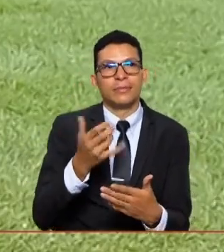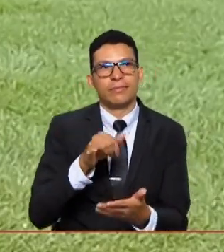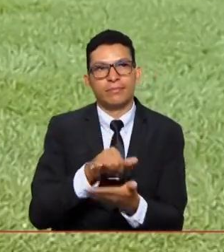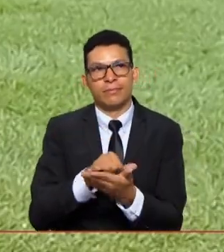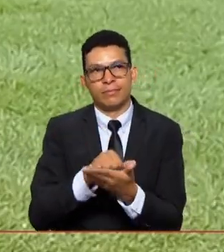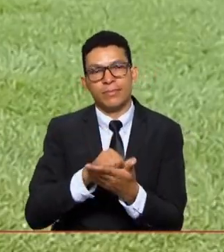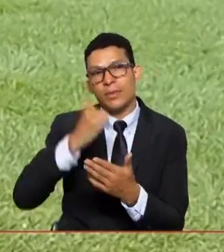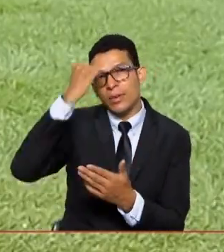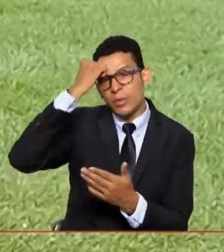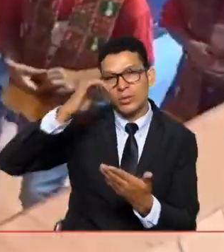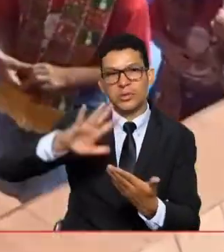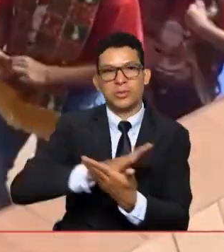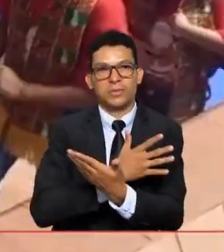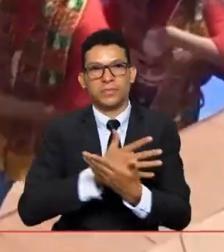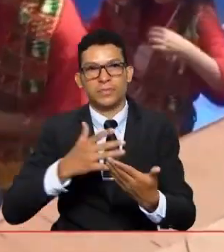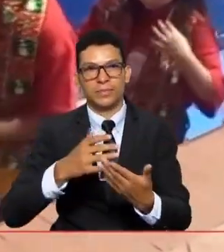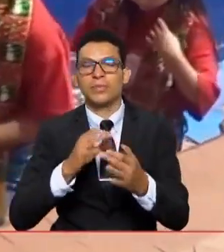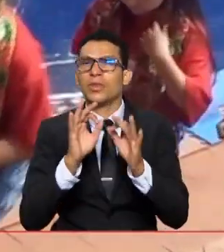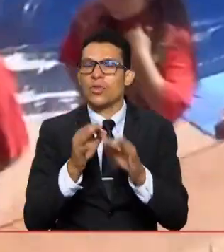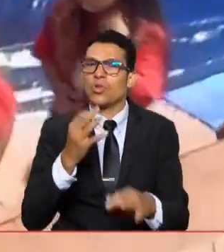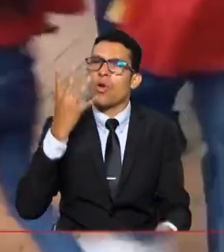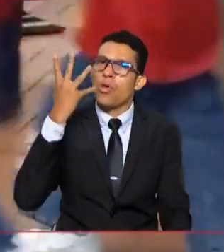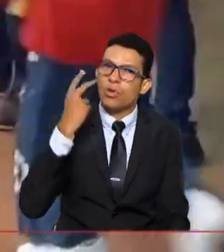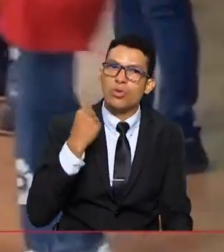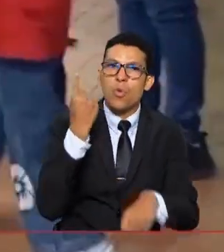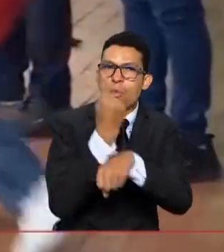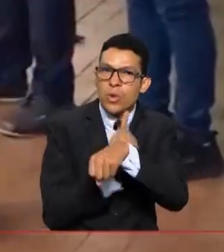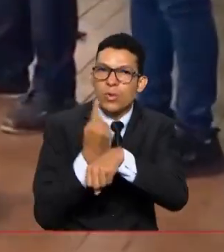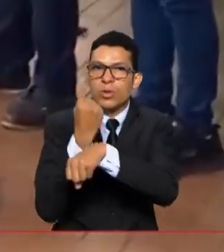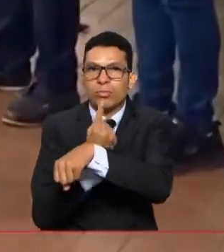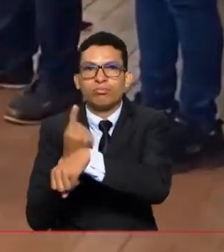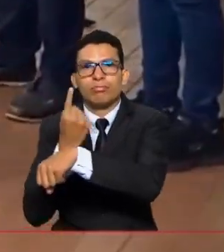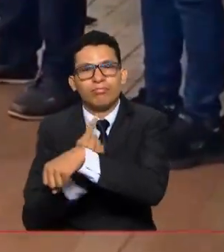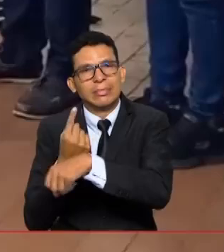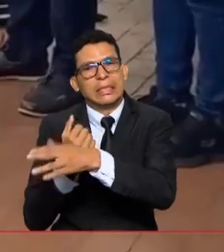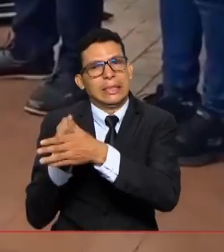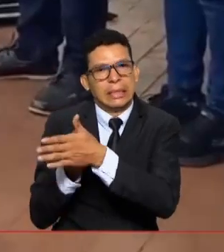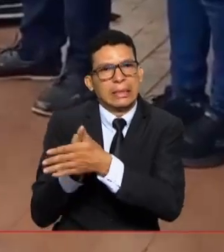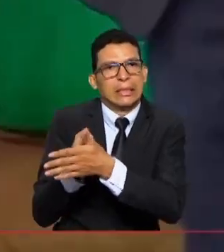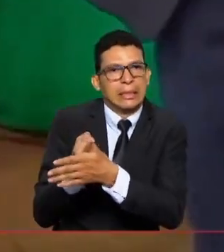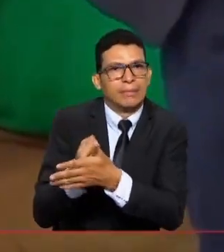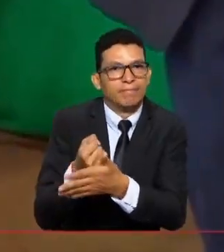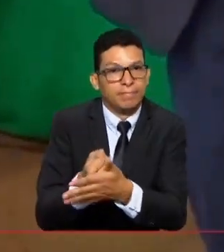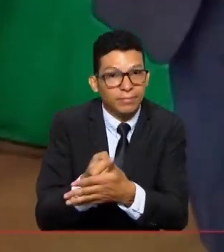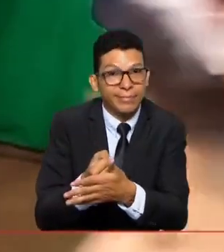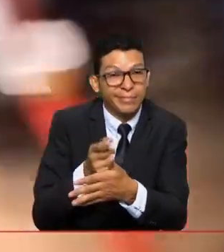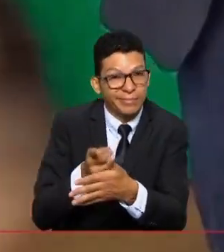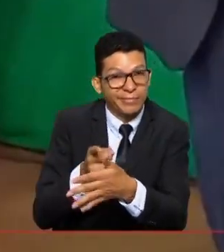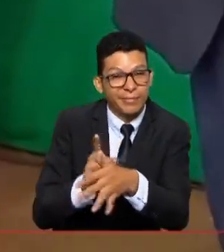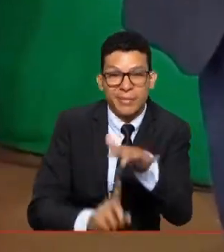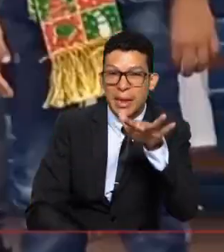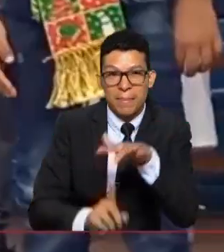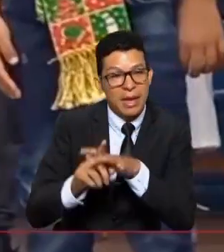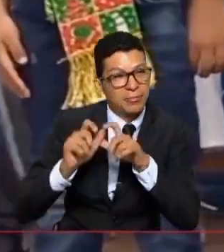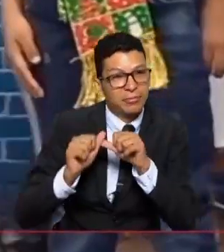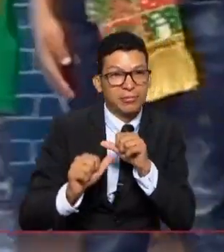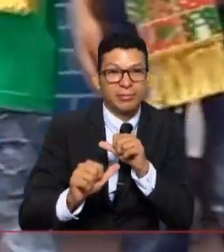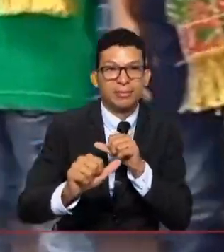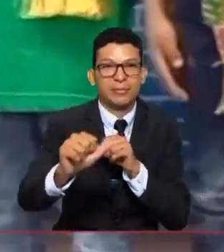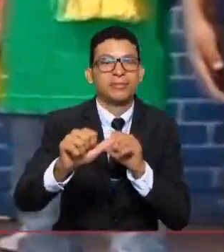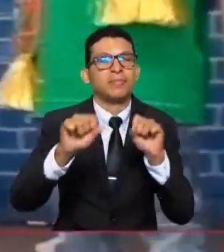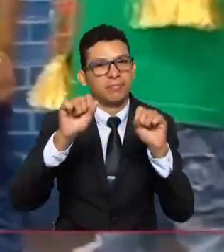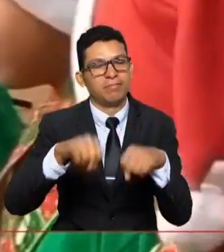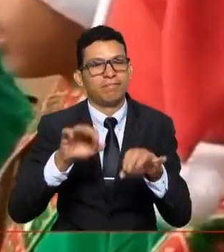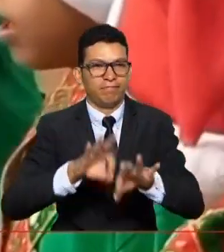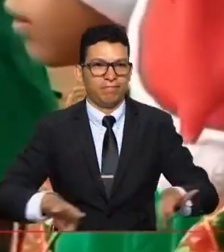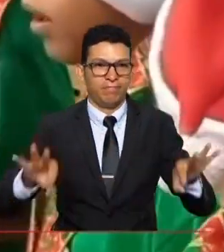el profesor de música, todos los días, una horita, hay que ser constante. De la constancia se mantiene y es muy importante para